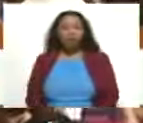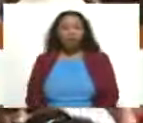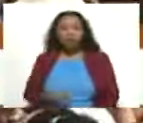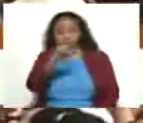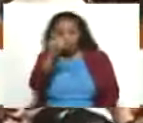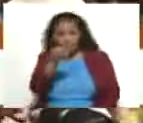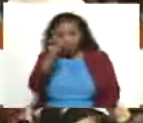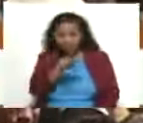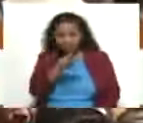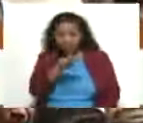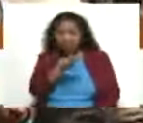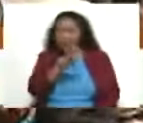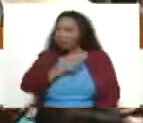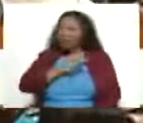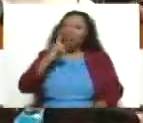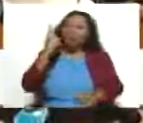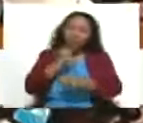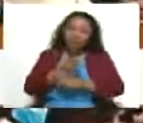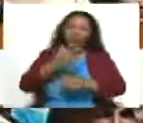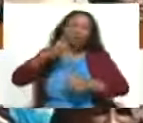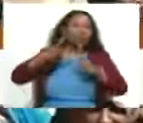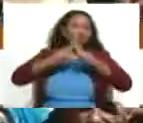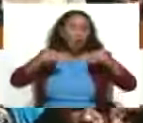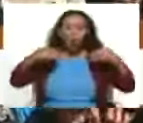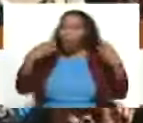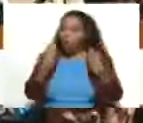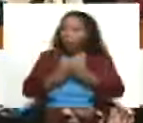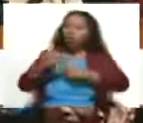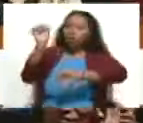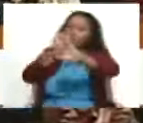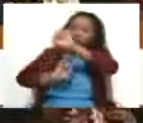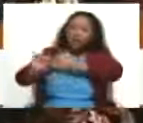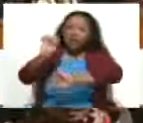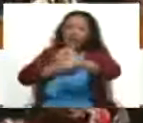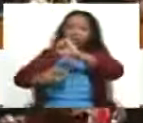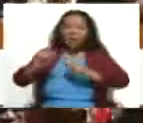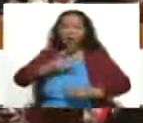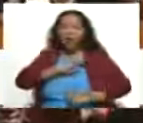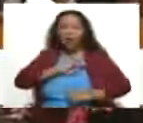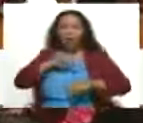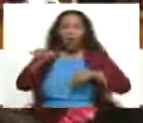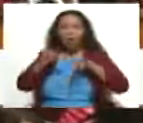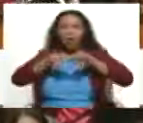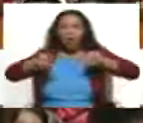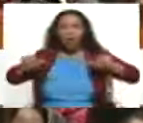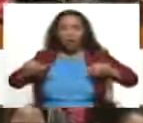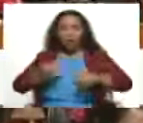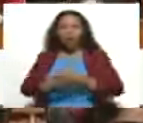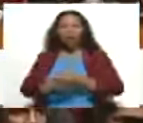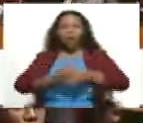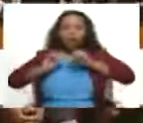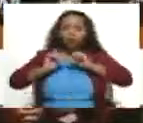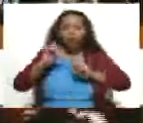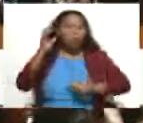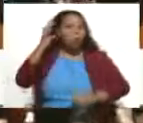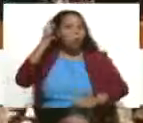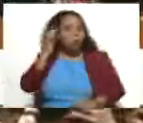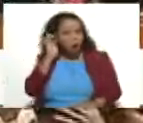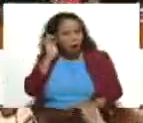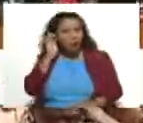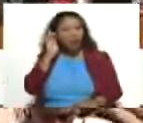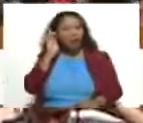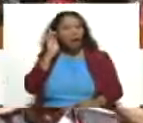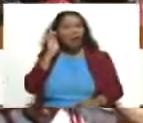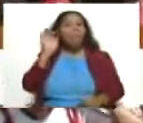es nuestro y debemos de defenderlo. Cuente usted con este pueblo aguerrido que continuará. Como mujer del Tana, como